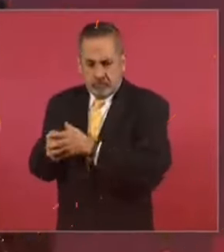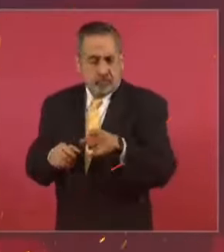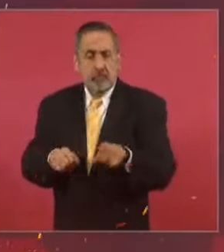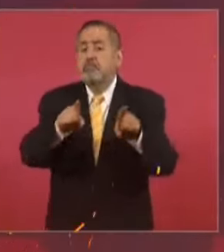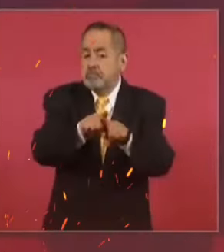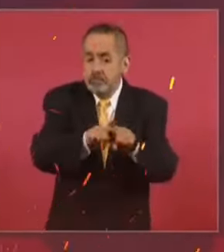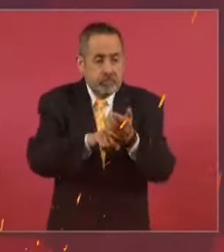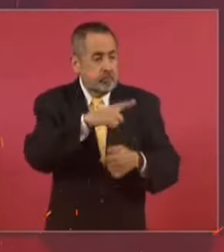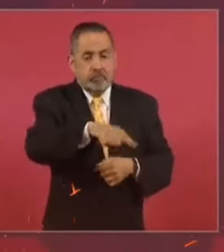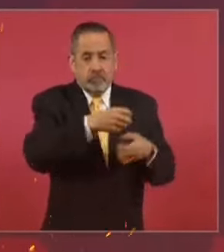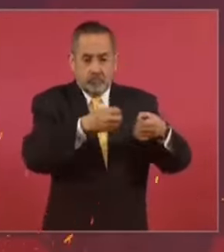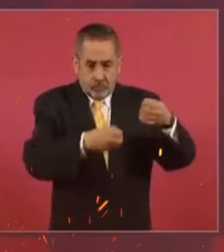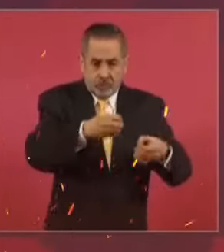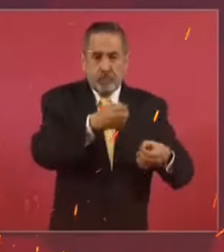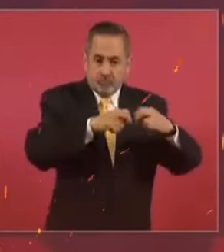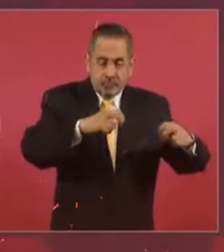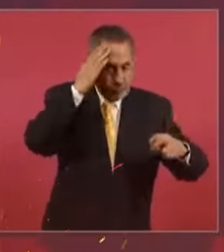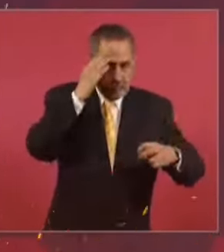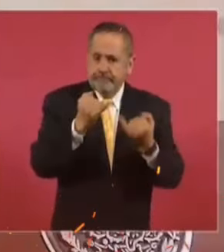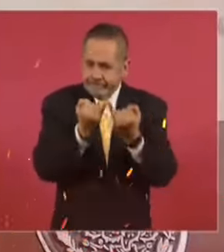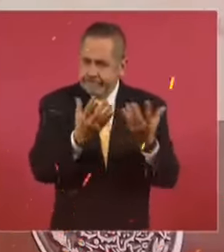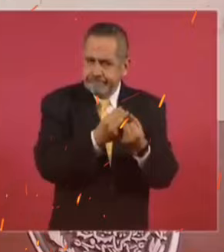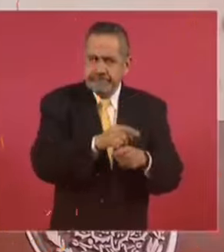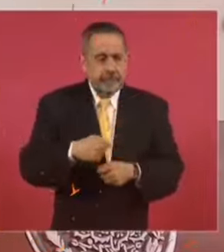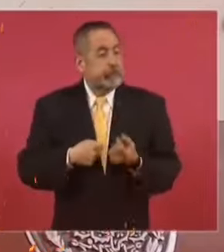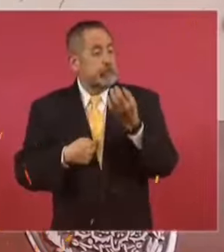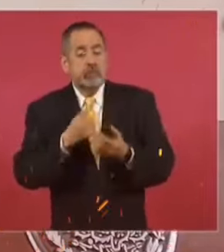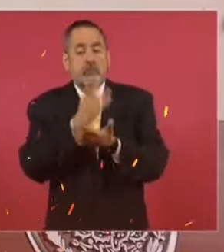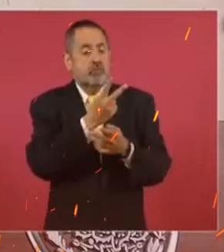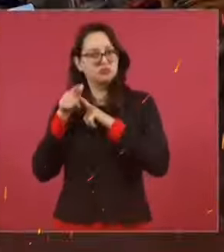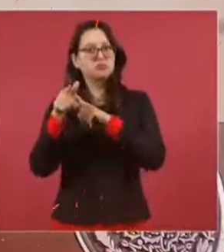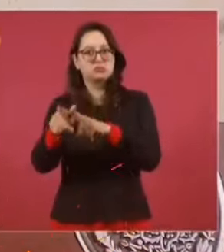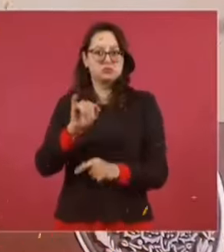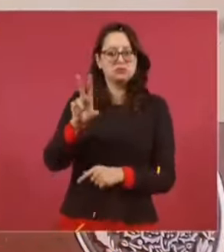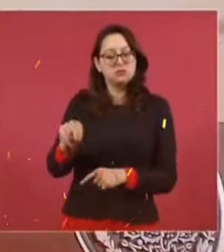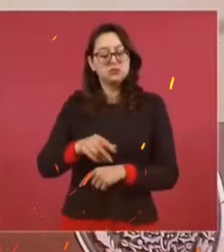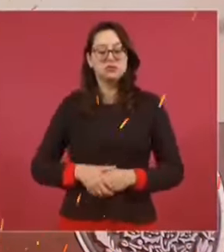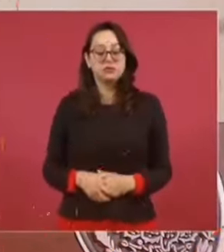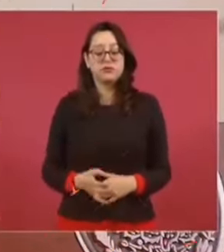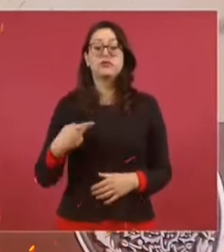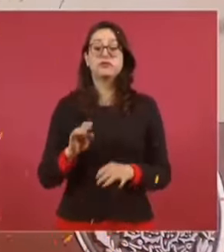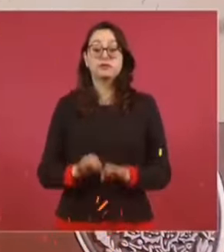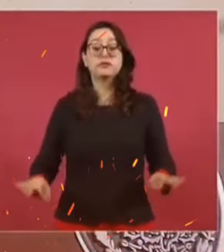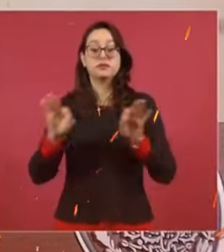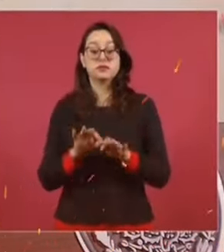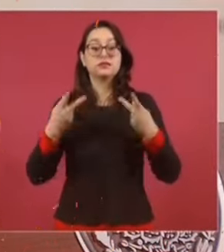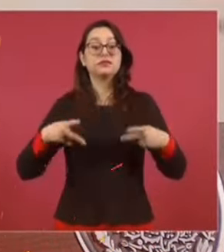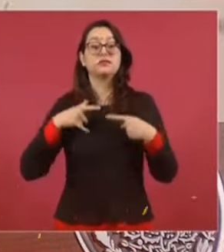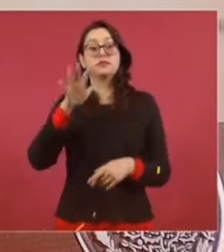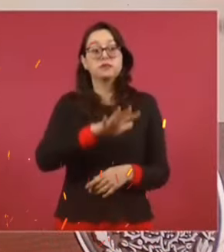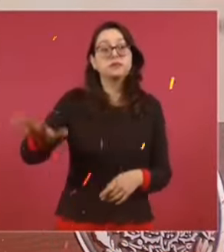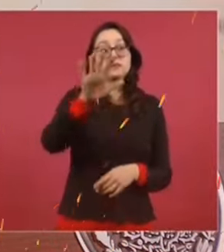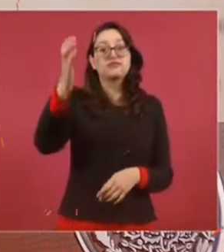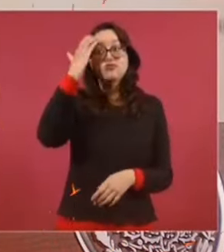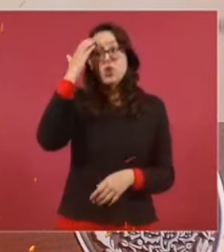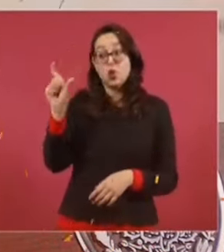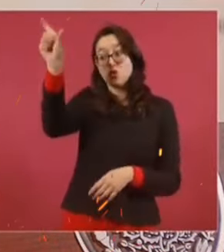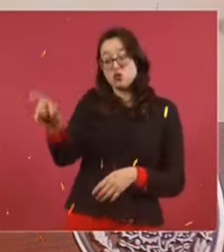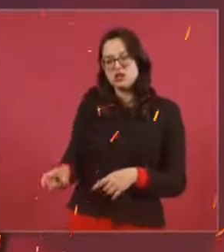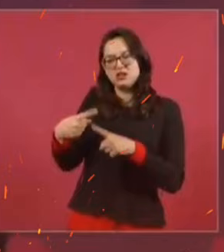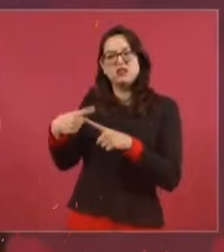mismo en el caso de jueces. ¿Jueces, magistrados, ministros? Pues, sí, para que no se vaya a pensar que solo son ministros. Pero la gente va a saber también de quiénes